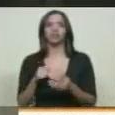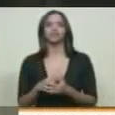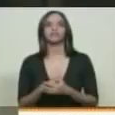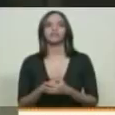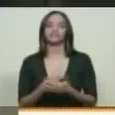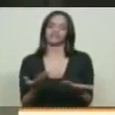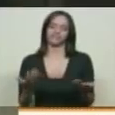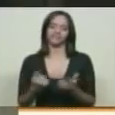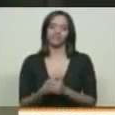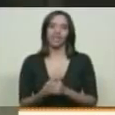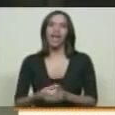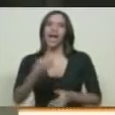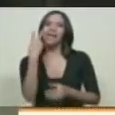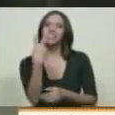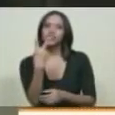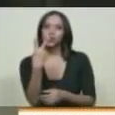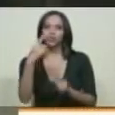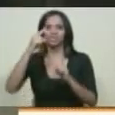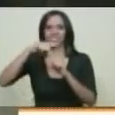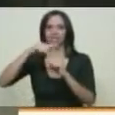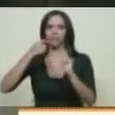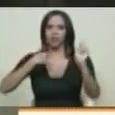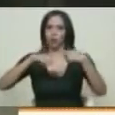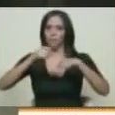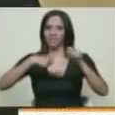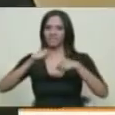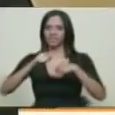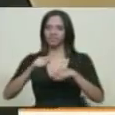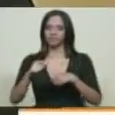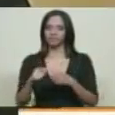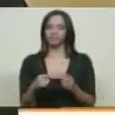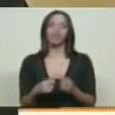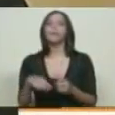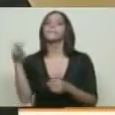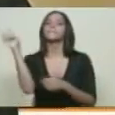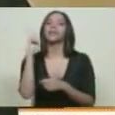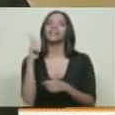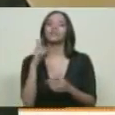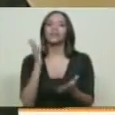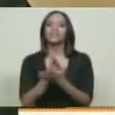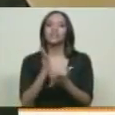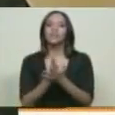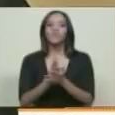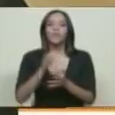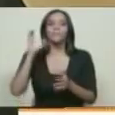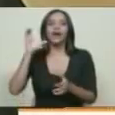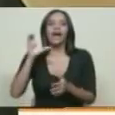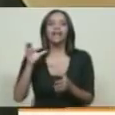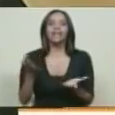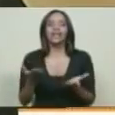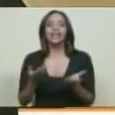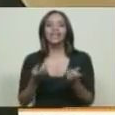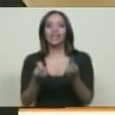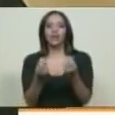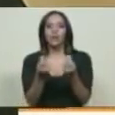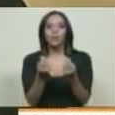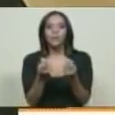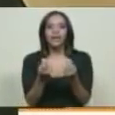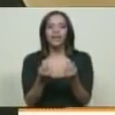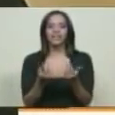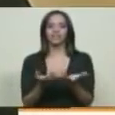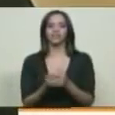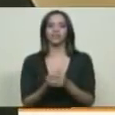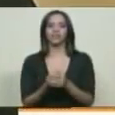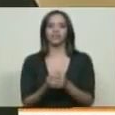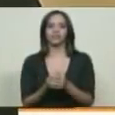Hay dos tipos de comerciantes. Venezuela siempre fue un país en el que el comercio se apuntó a la ola especulativa,